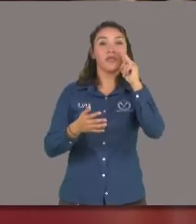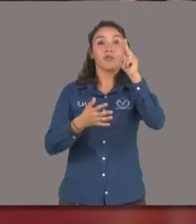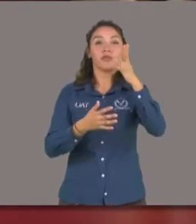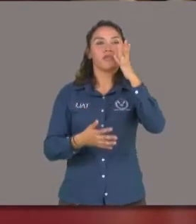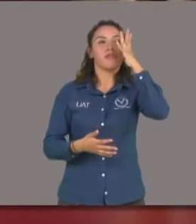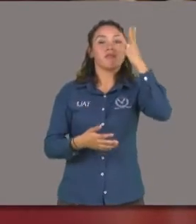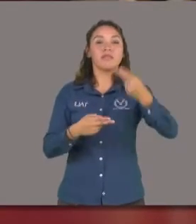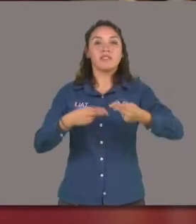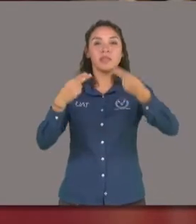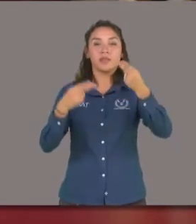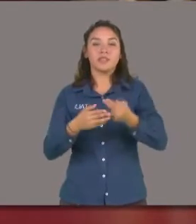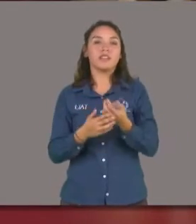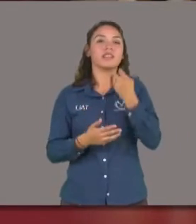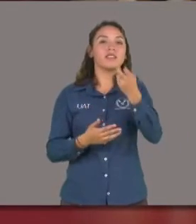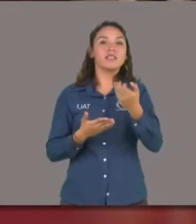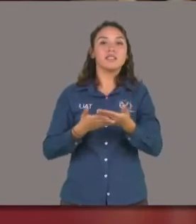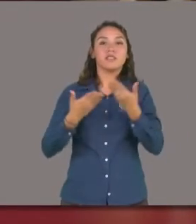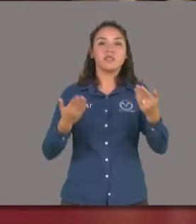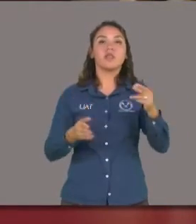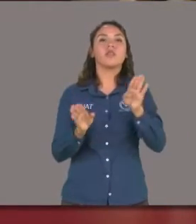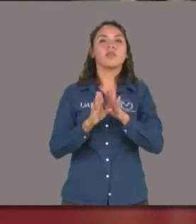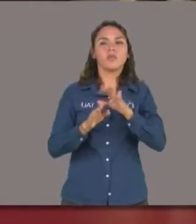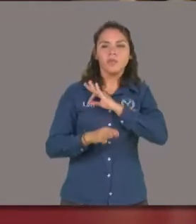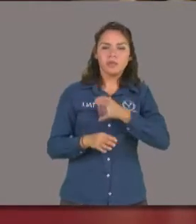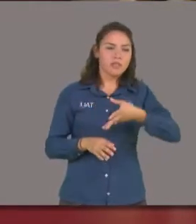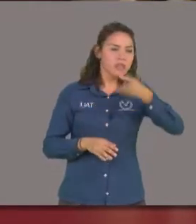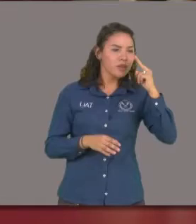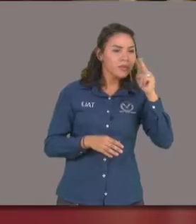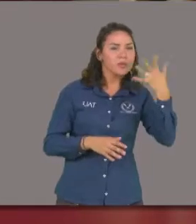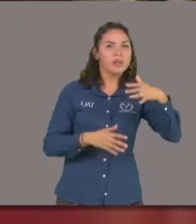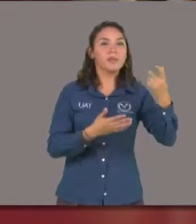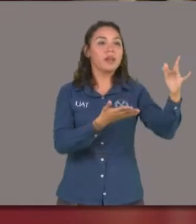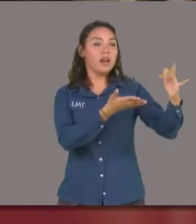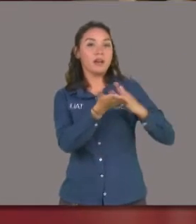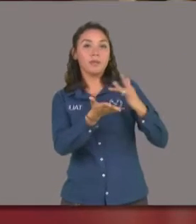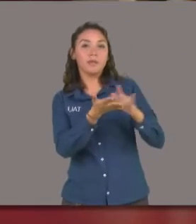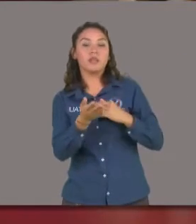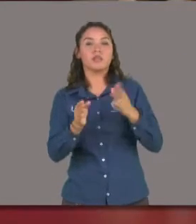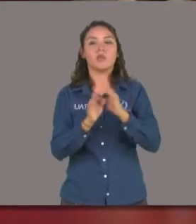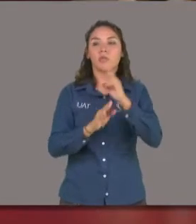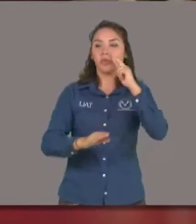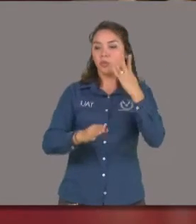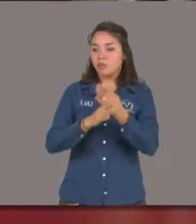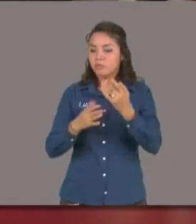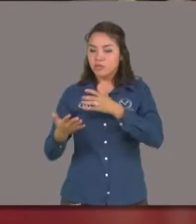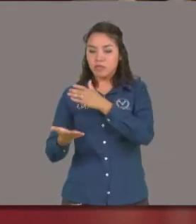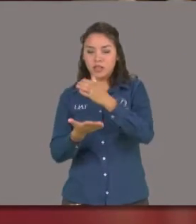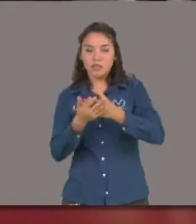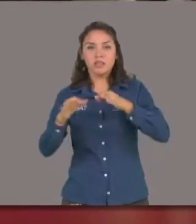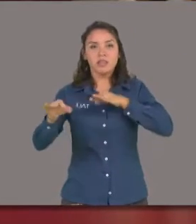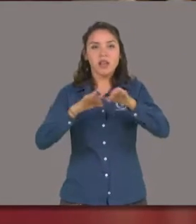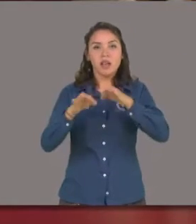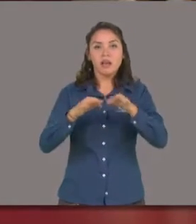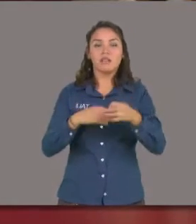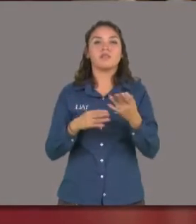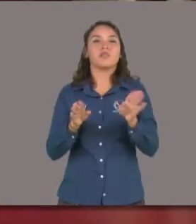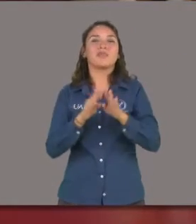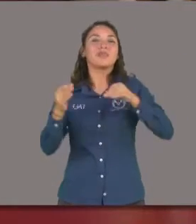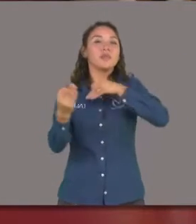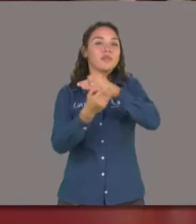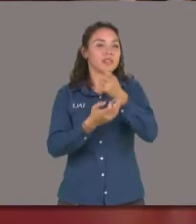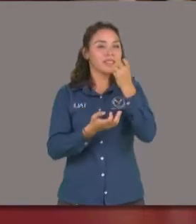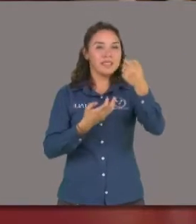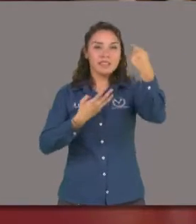¿Por qué? Porque la mayoría de los fracasos de las empresas es por la falta de planeación, por no ver una visión hacia dónde va el negocio. Entonces,